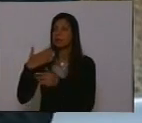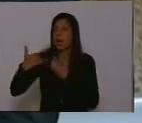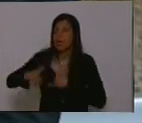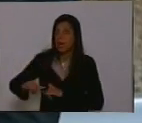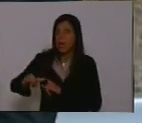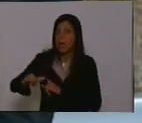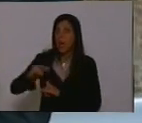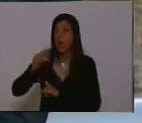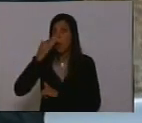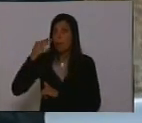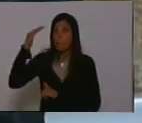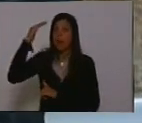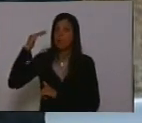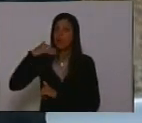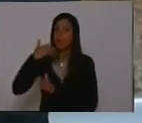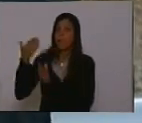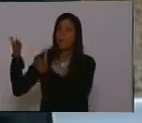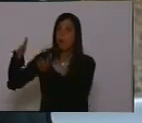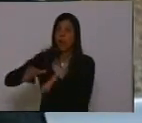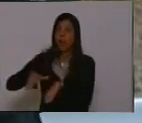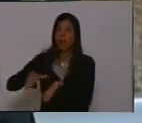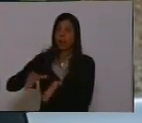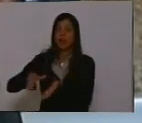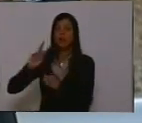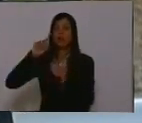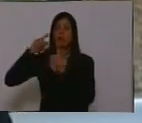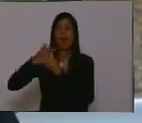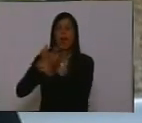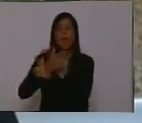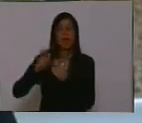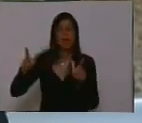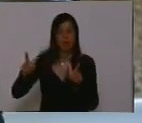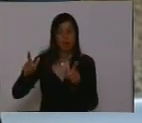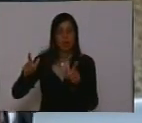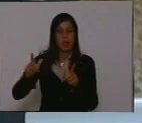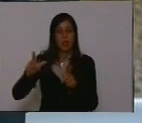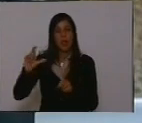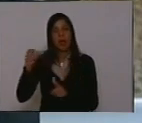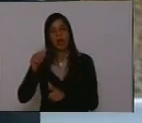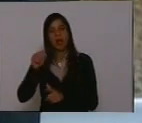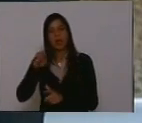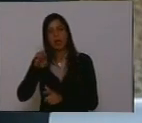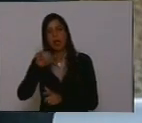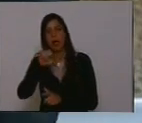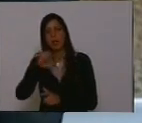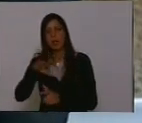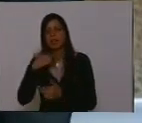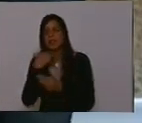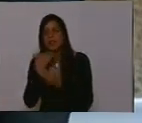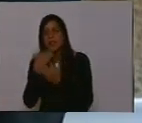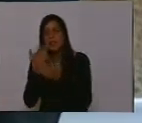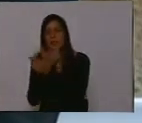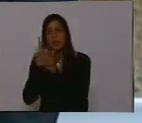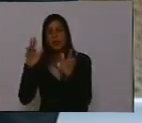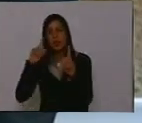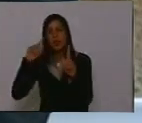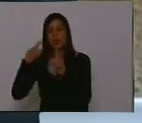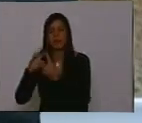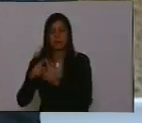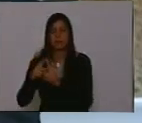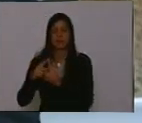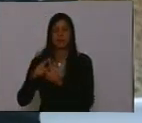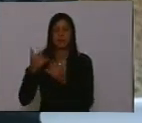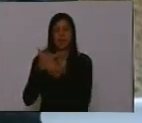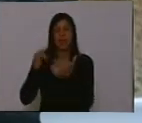la independencia. Gabriel Picón murió cerca de la victoria por la independencia